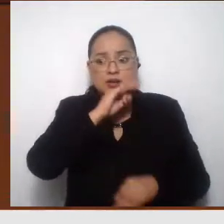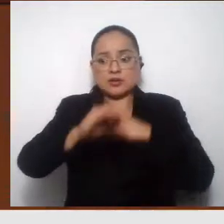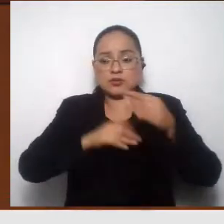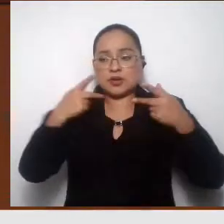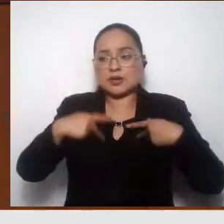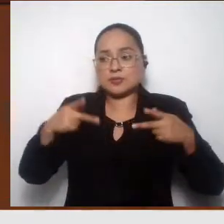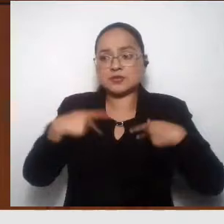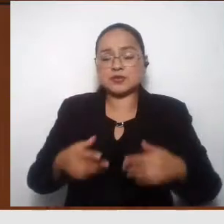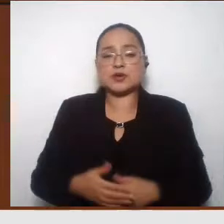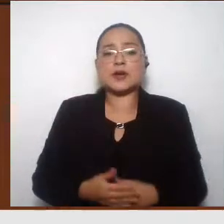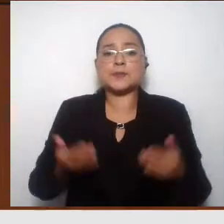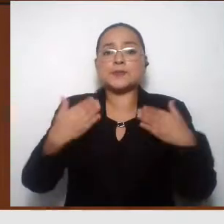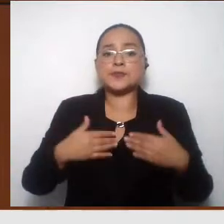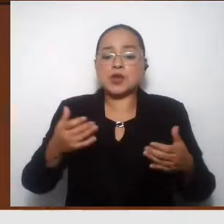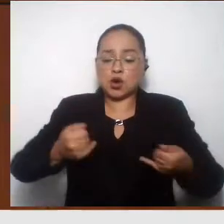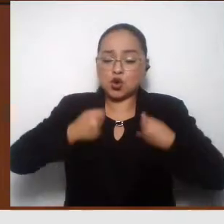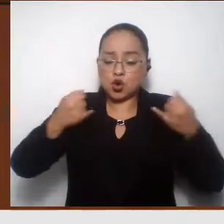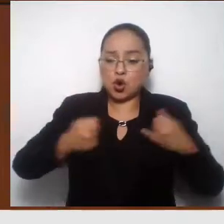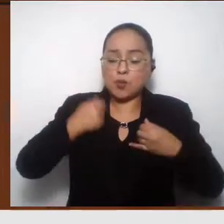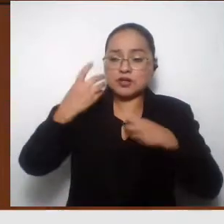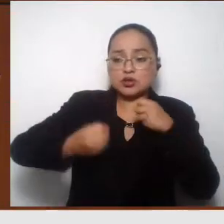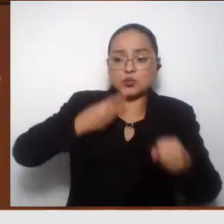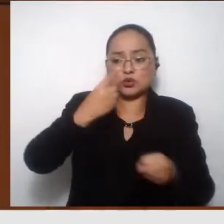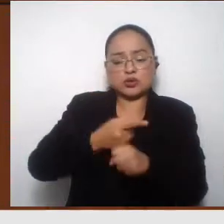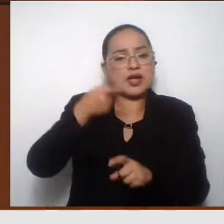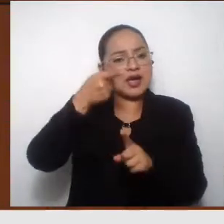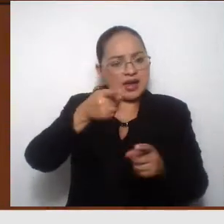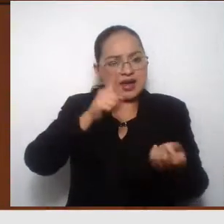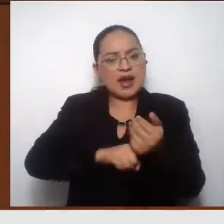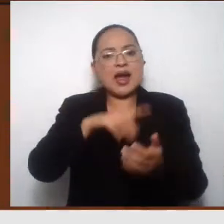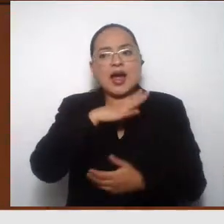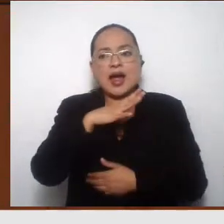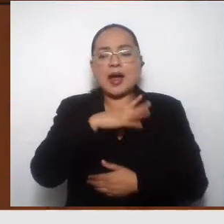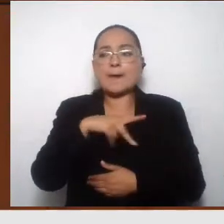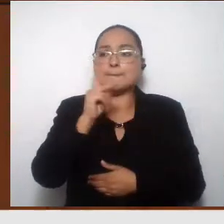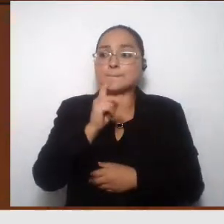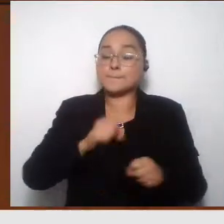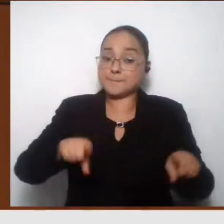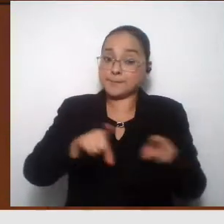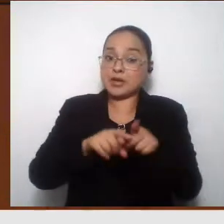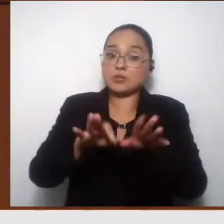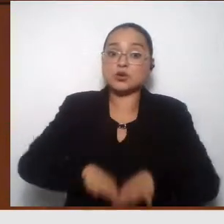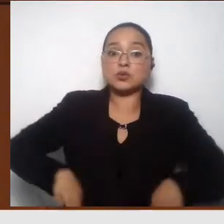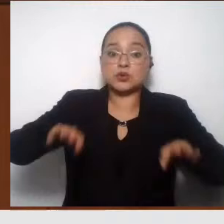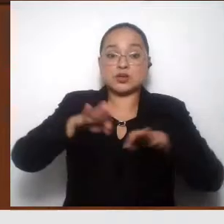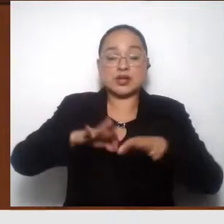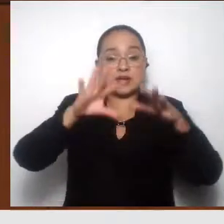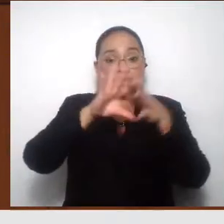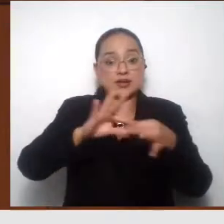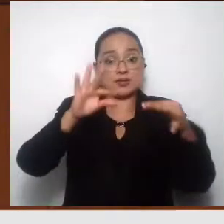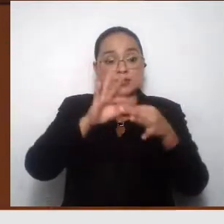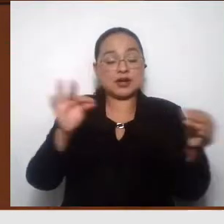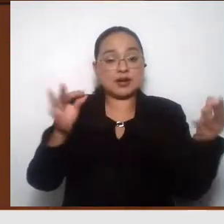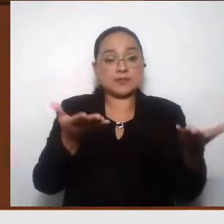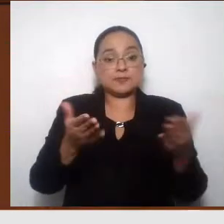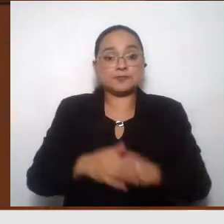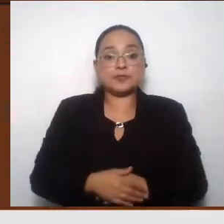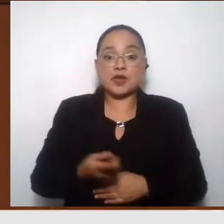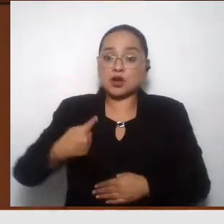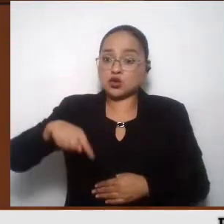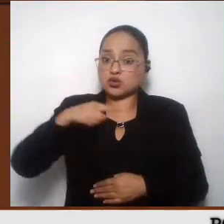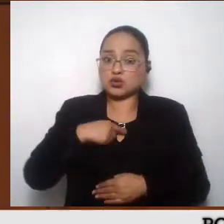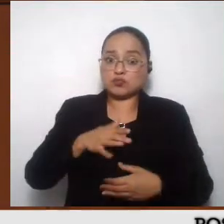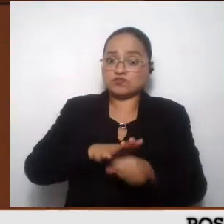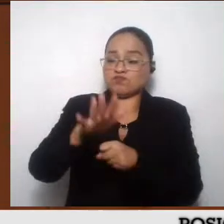jóvenes estén presentes. Sin embargo, también hay que decirlo, no hemos sido eficientes,